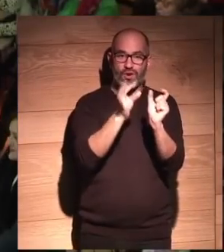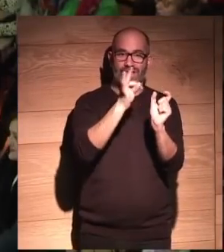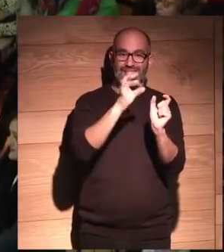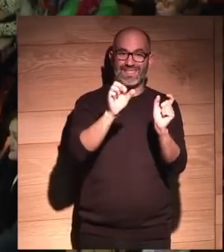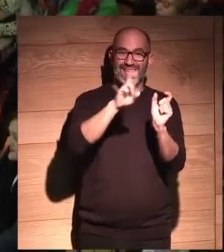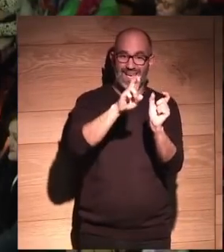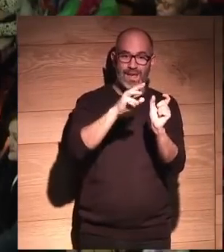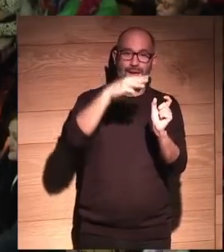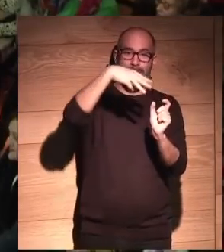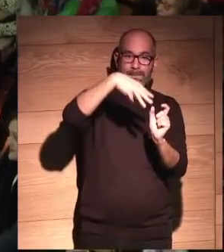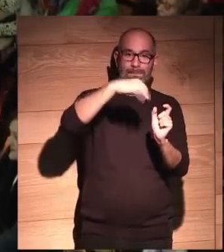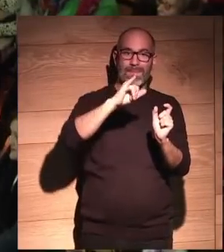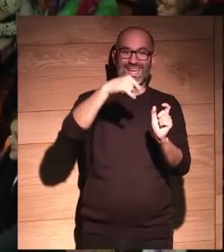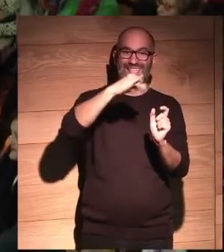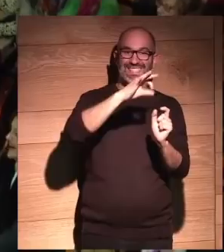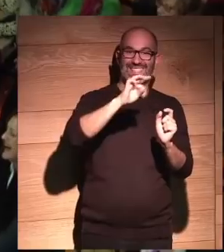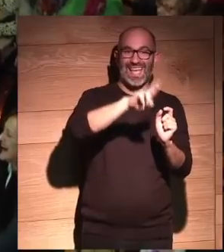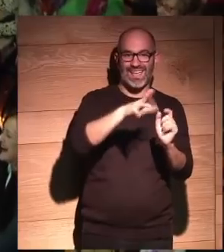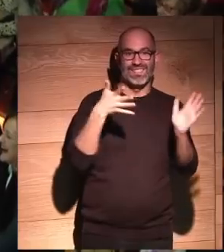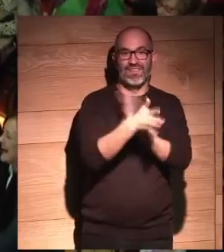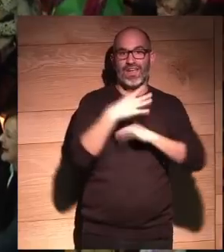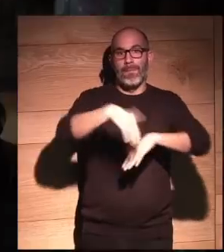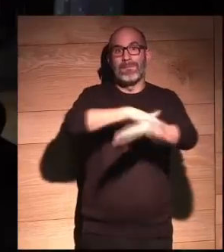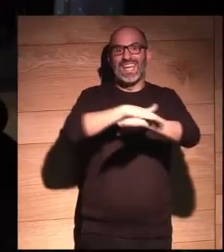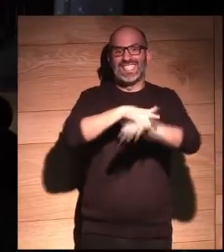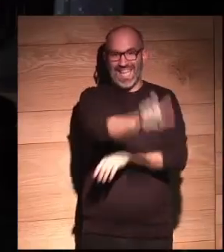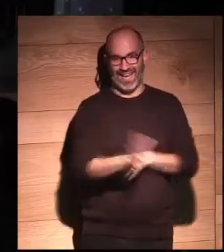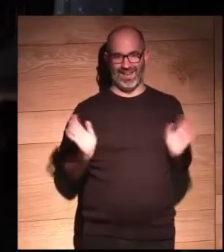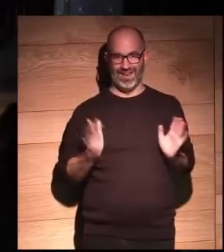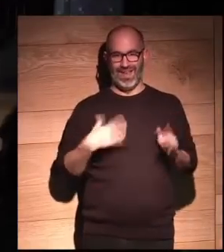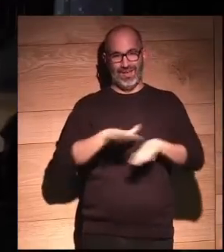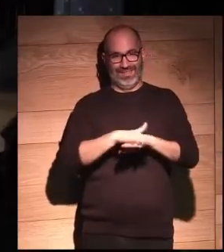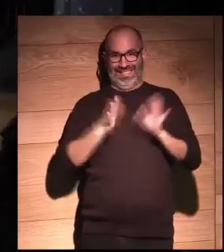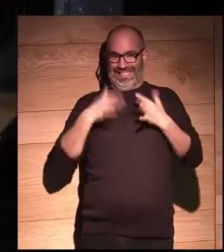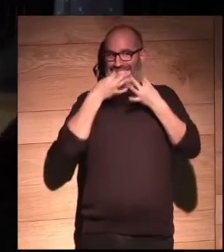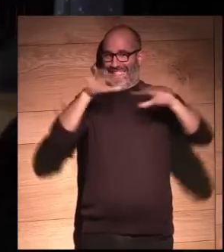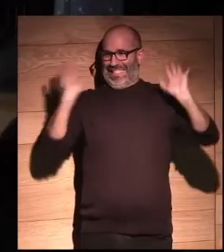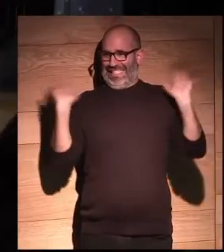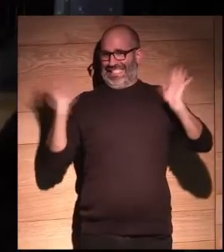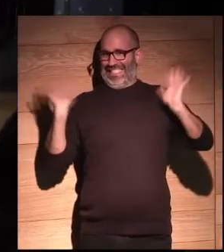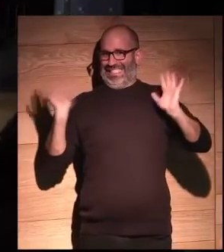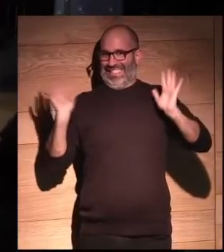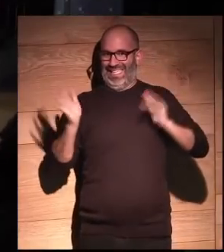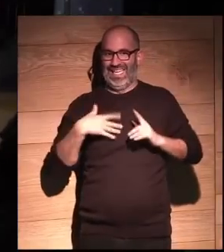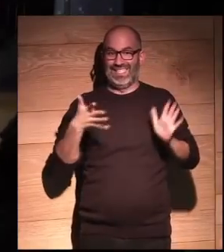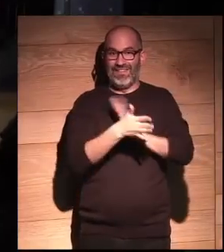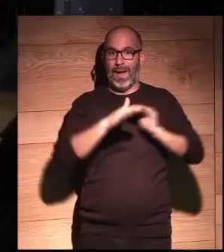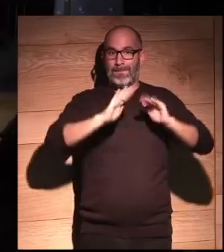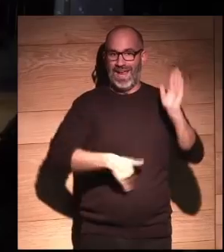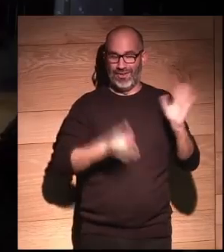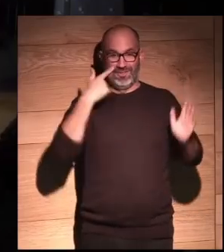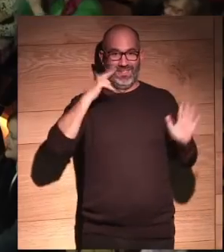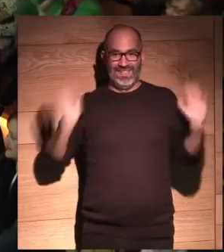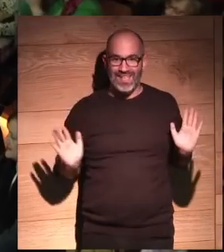tenemos minister. Minister no es porque... La que te acaba de caer, Pepe. No es...